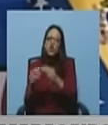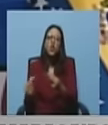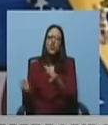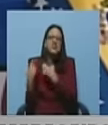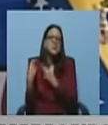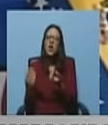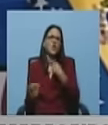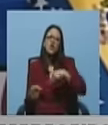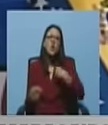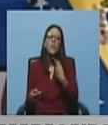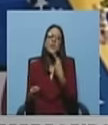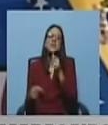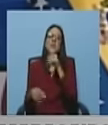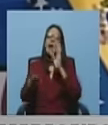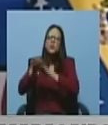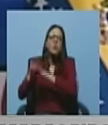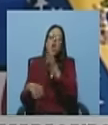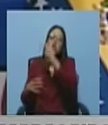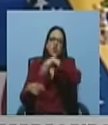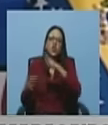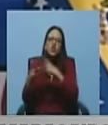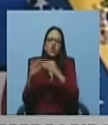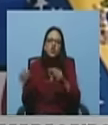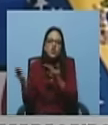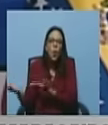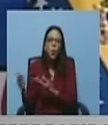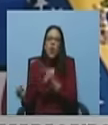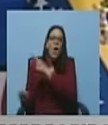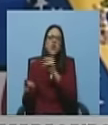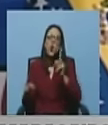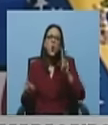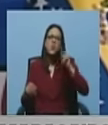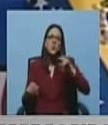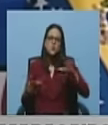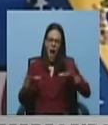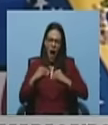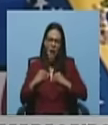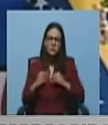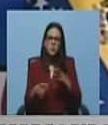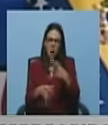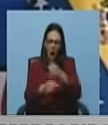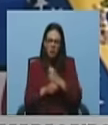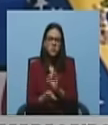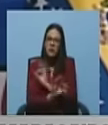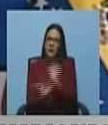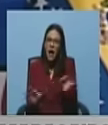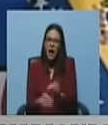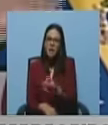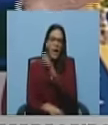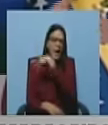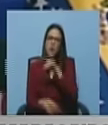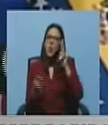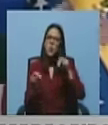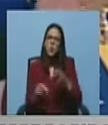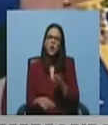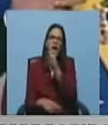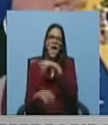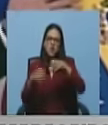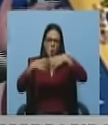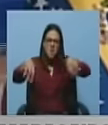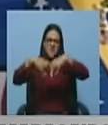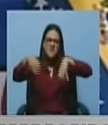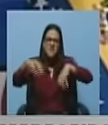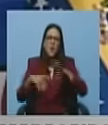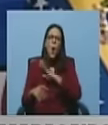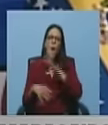difícil asignarle responsabilidad a quienes son unos irresponsables. Jamás han asumido nada. Jamás han asumido nada. Ahí andan divididos, eso es problema